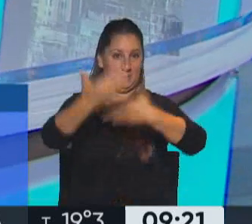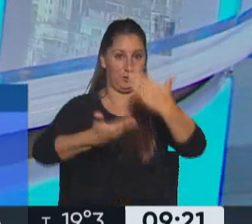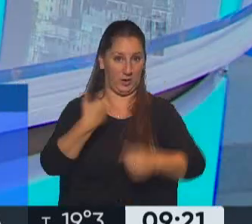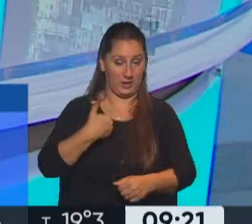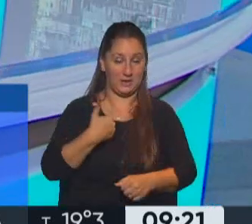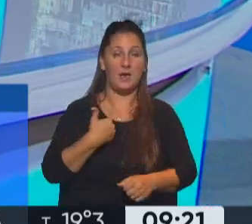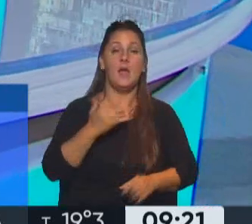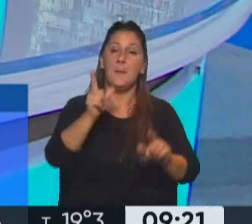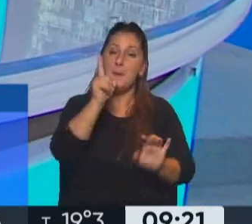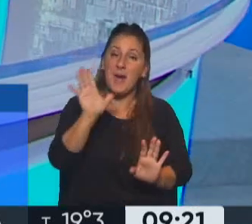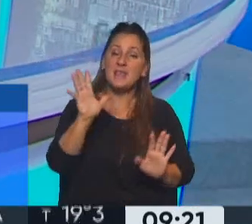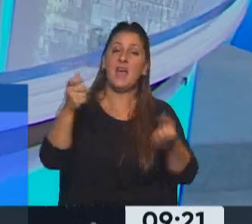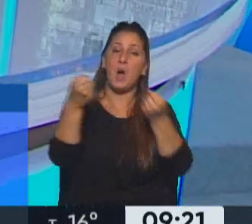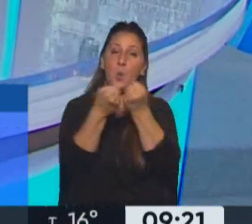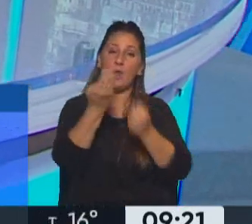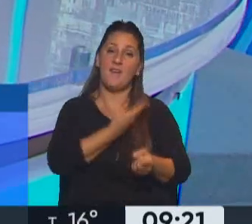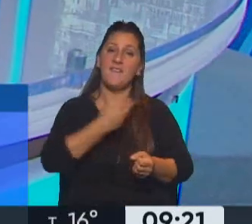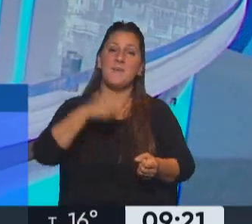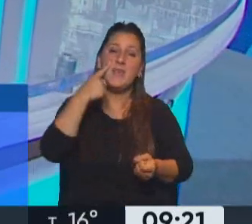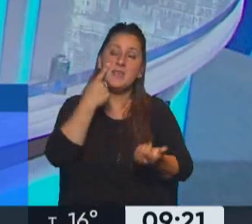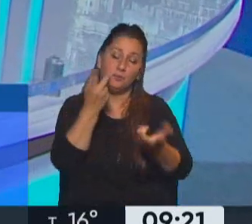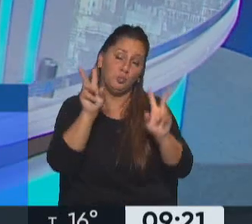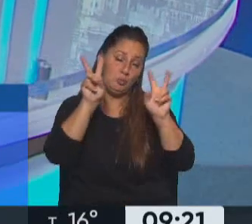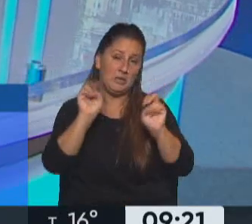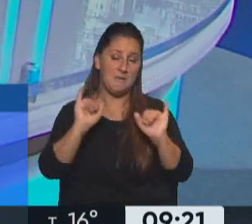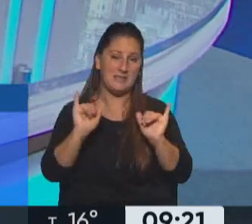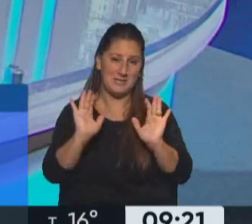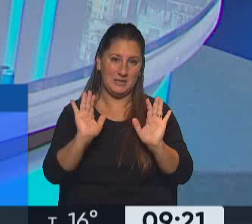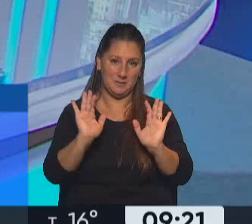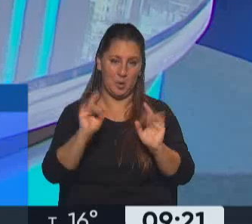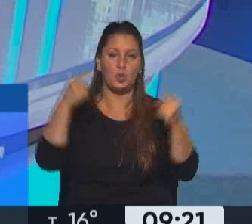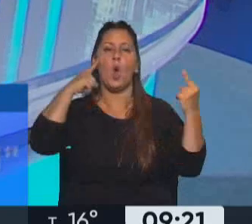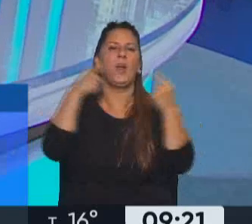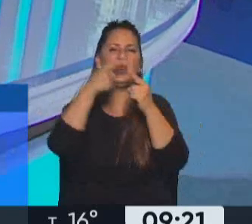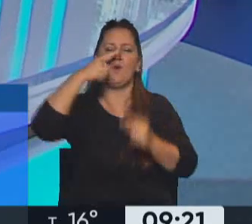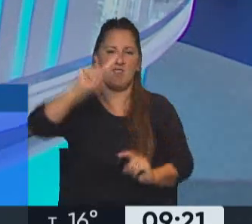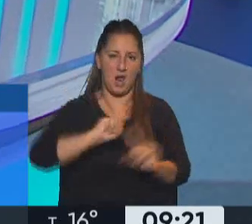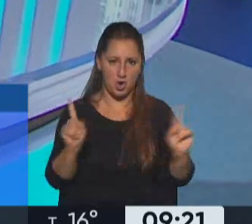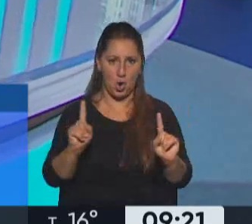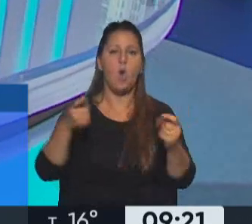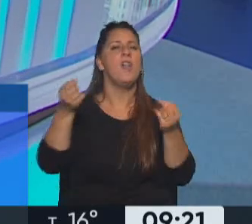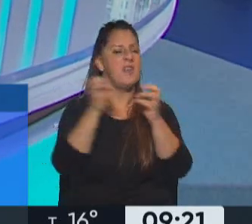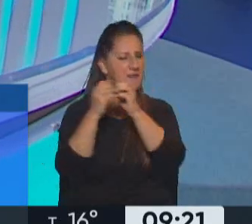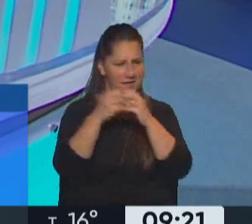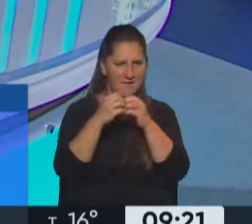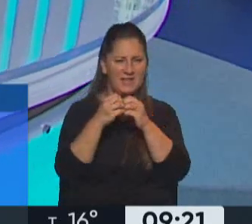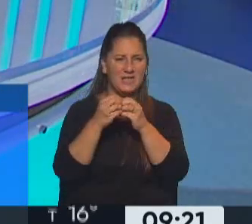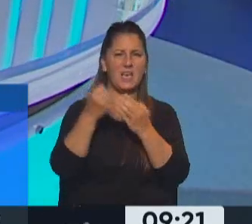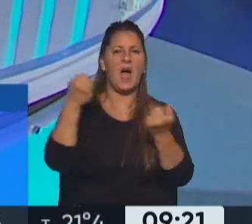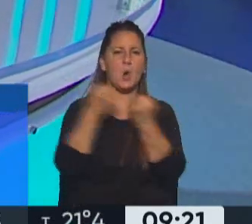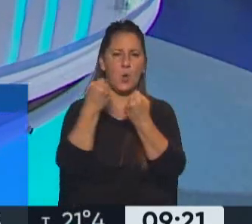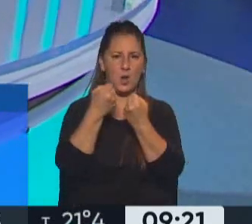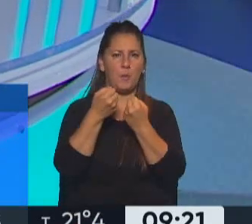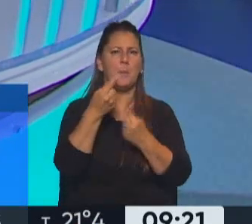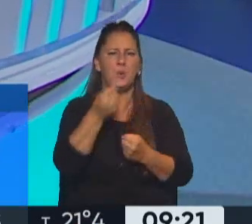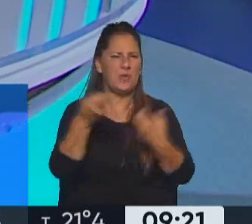del FMI en ese sentido es un medio y no un fin en sí mismo. Es decir, porque obviamente que hay que discutir el acuerdo en sí, pero la pregunta es ¿para qué es el